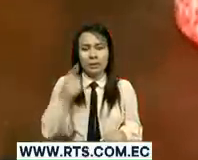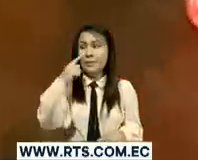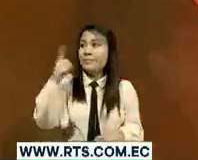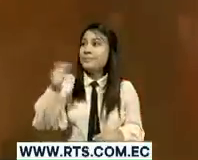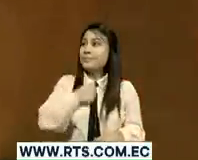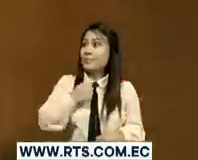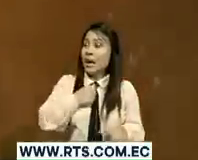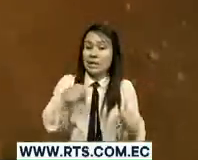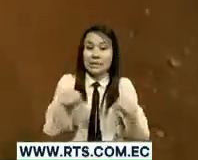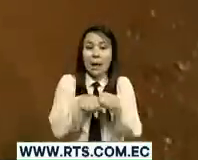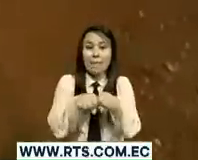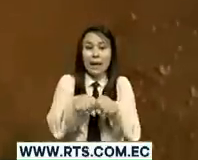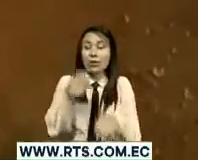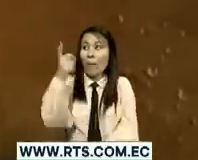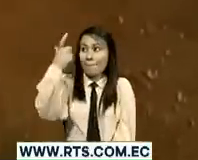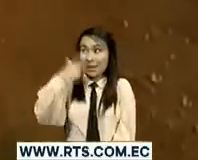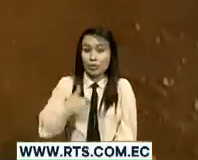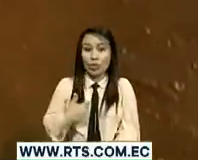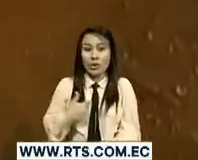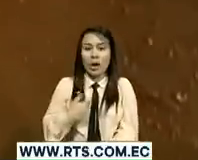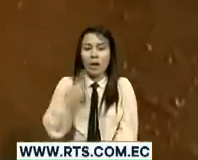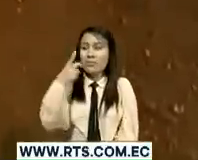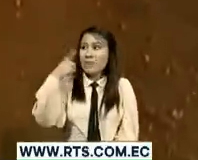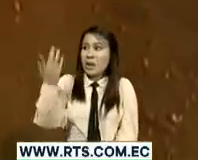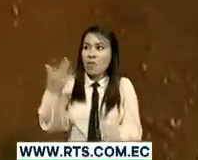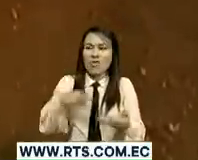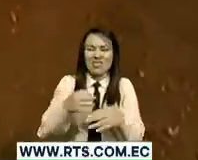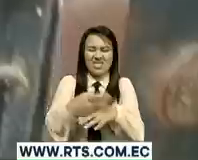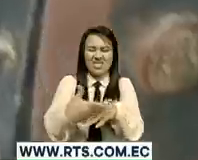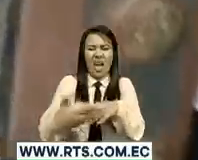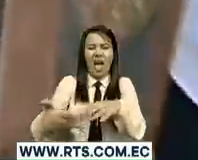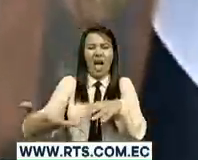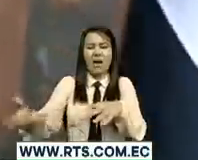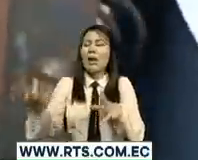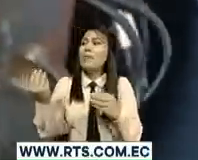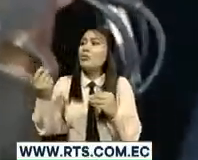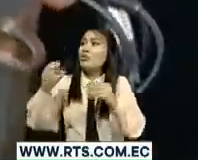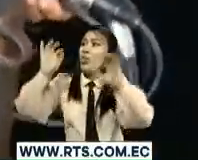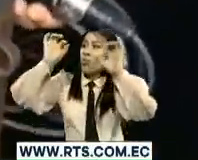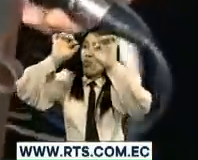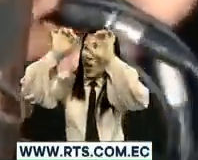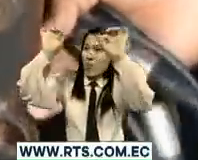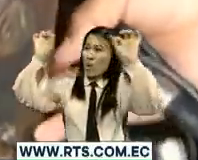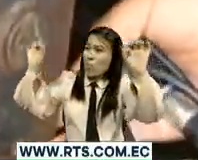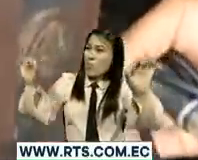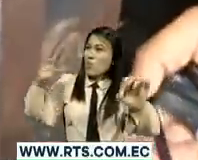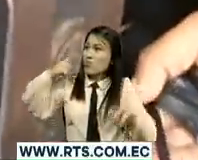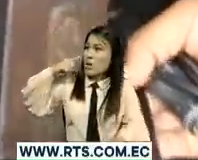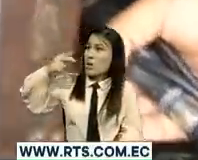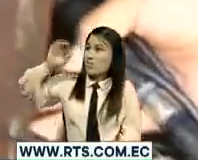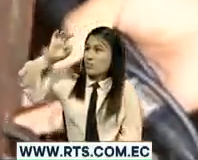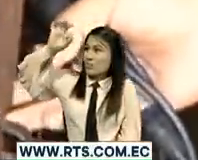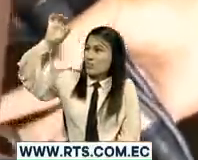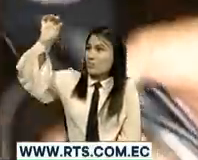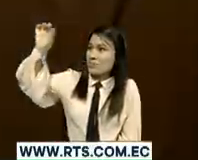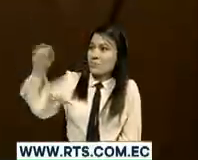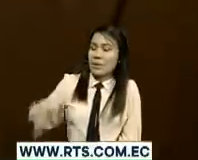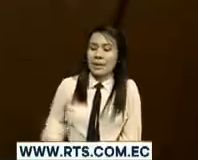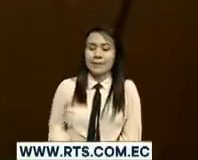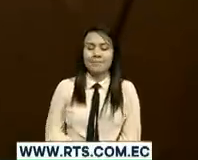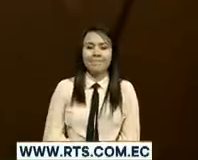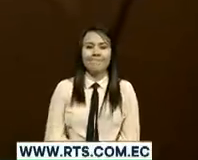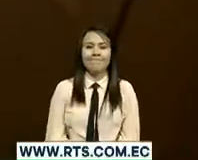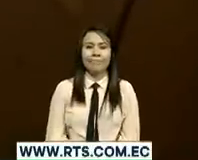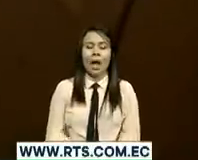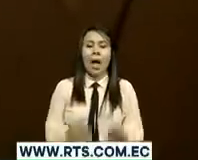Este es el zapato que utilizaba el occiso y aquí uno de sus familiares mostró cómo quedó la casa con orificios de ingreso de proyectil desde